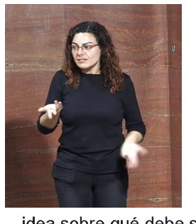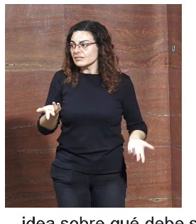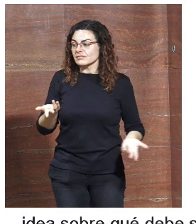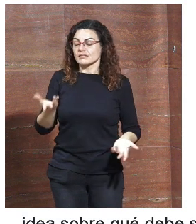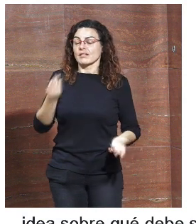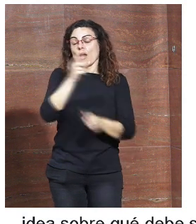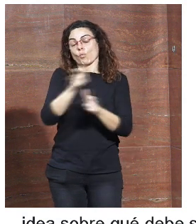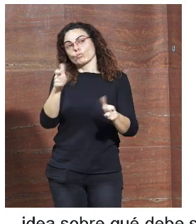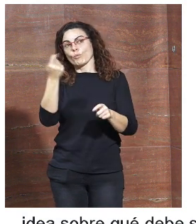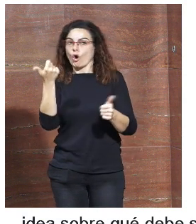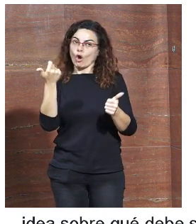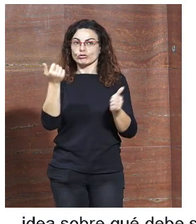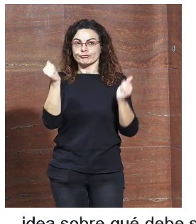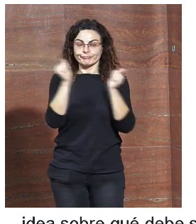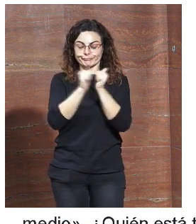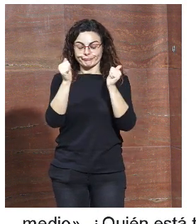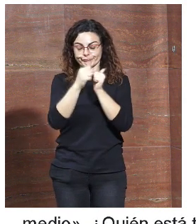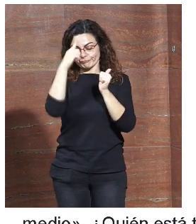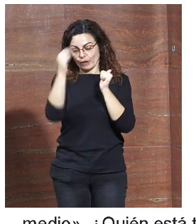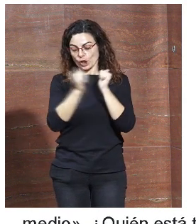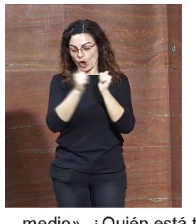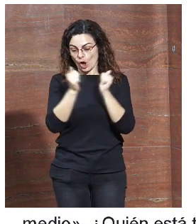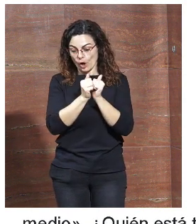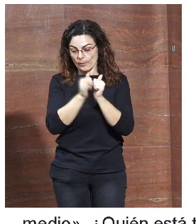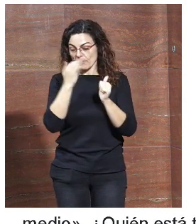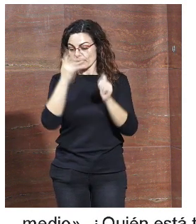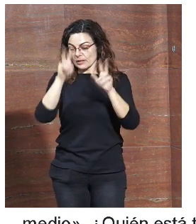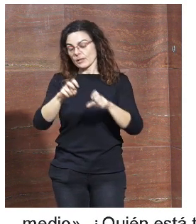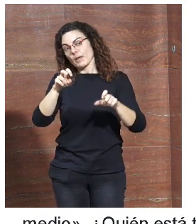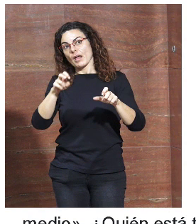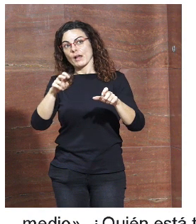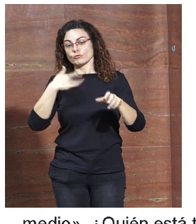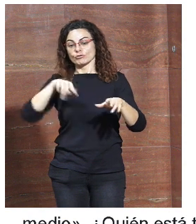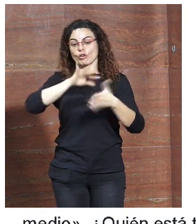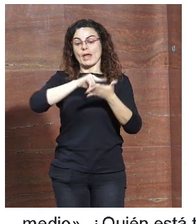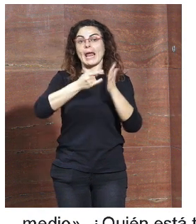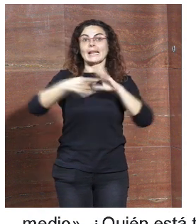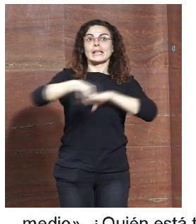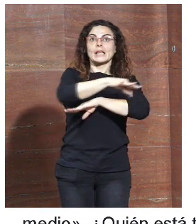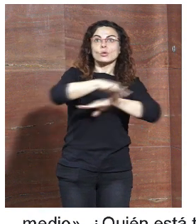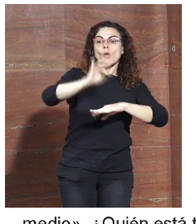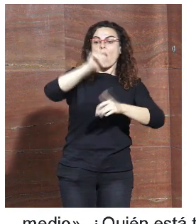torpes, no tenemos una asignatura de sociología en arquitectura o en urbanismo,